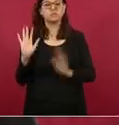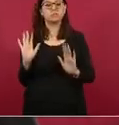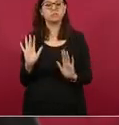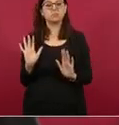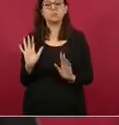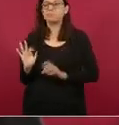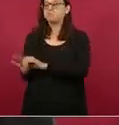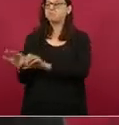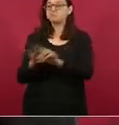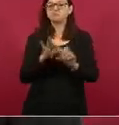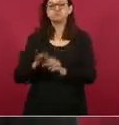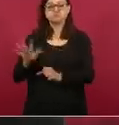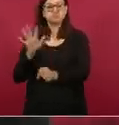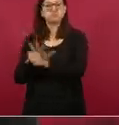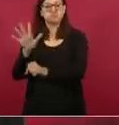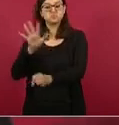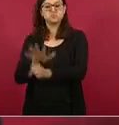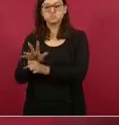para que el litio